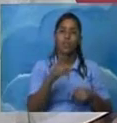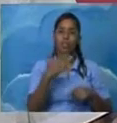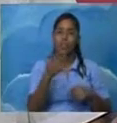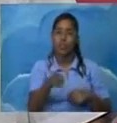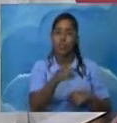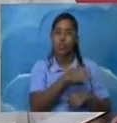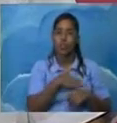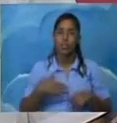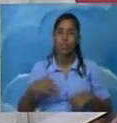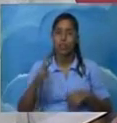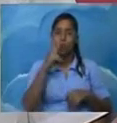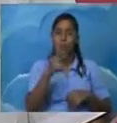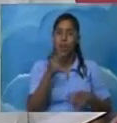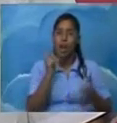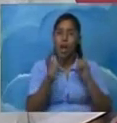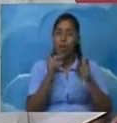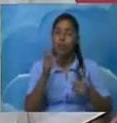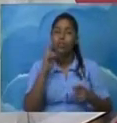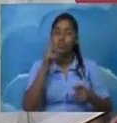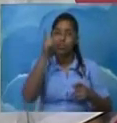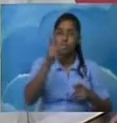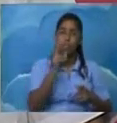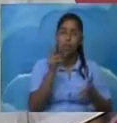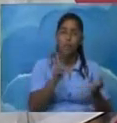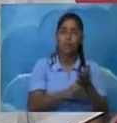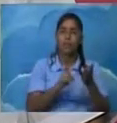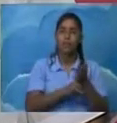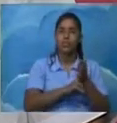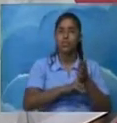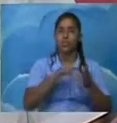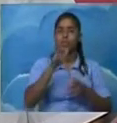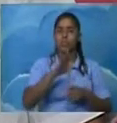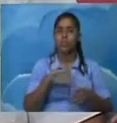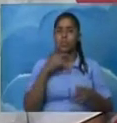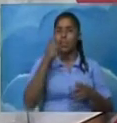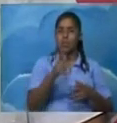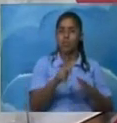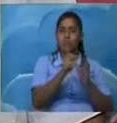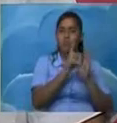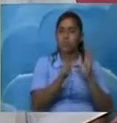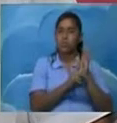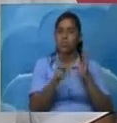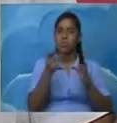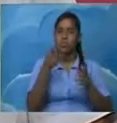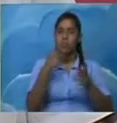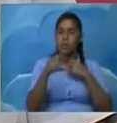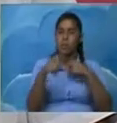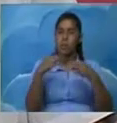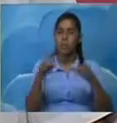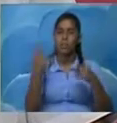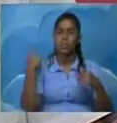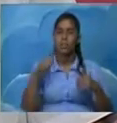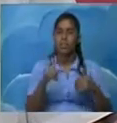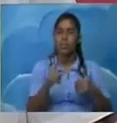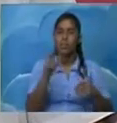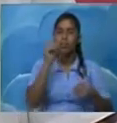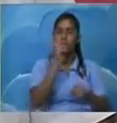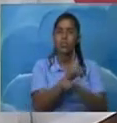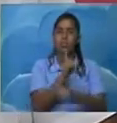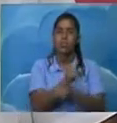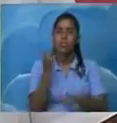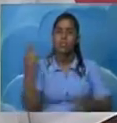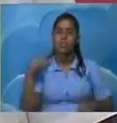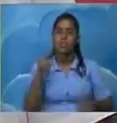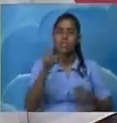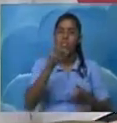ver algo que esté funcionando. Usted puede llegar con muchos proyectos en el papel a decir, tenemos este proyecto, solamente